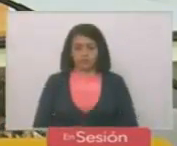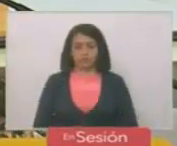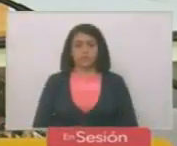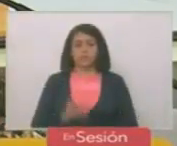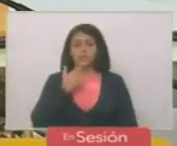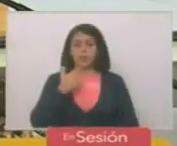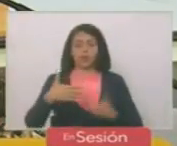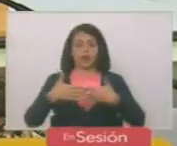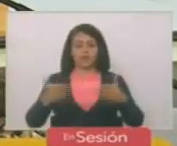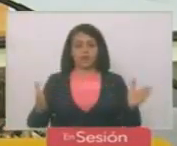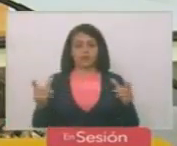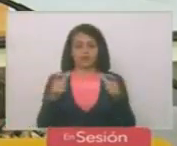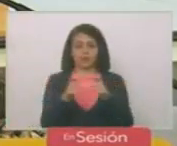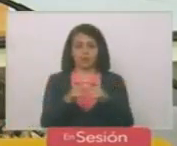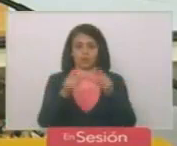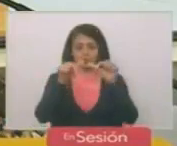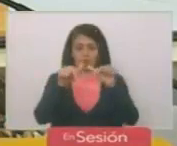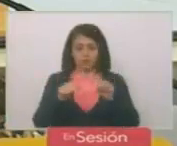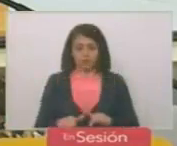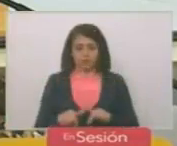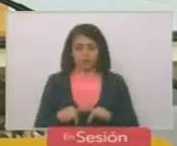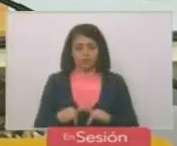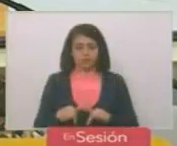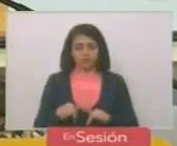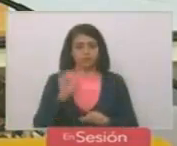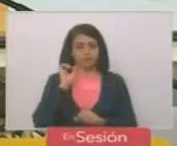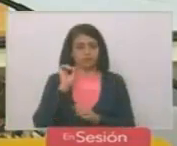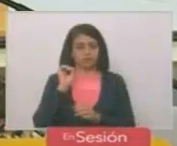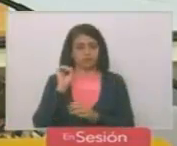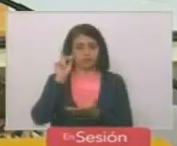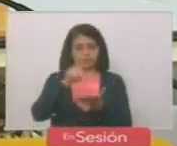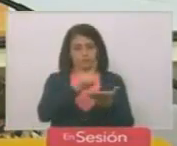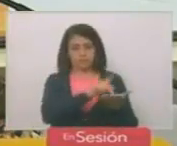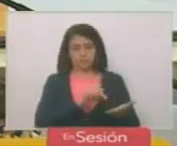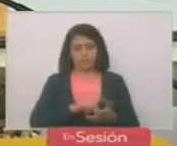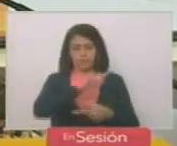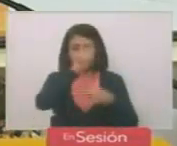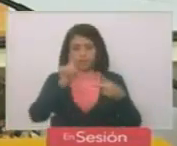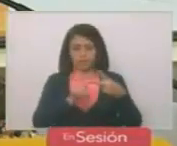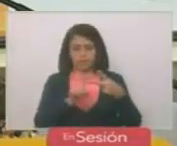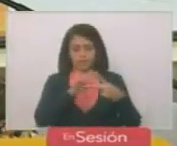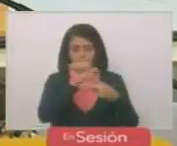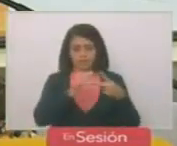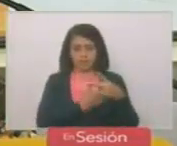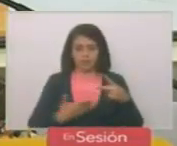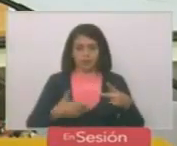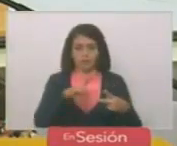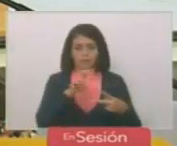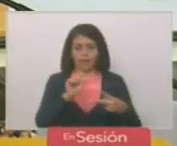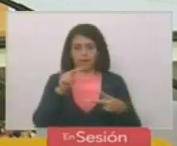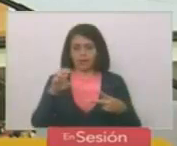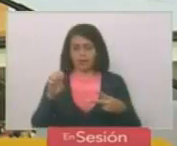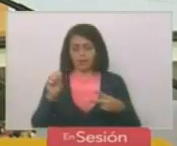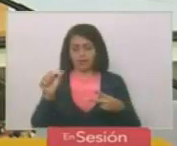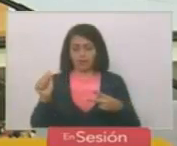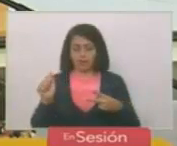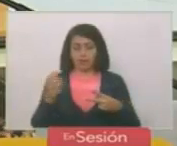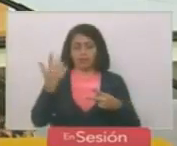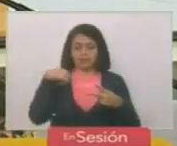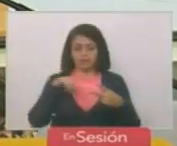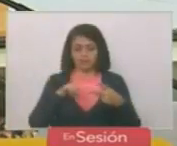declaró abierta la sesión solemne con la asistencia de la segunda vicepresidenta Vanessa Yunet Montero